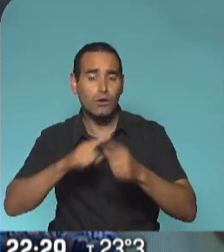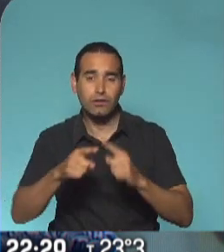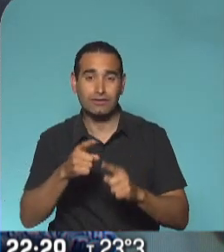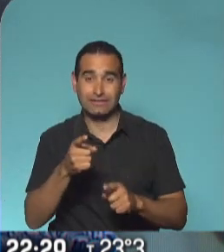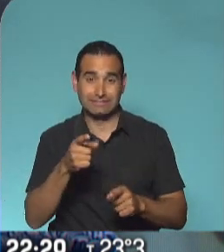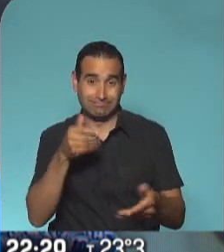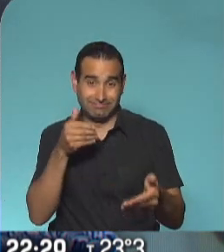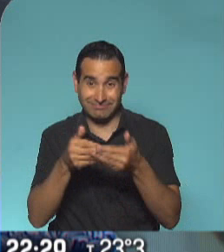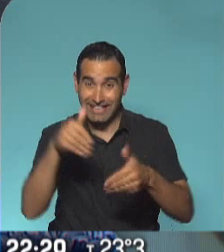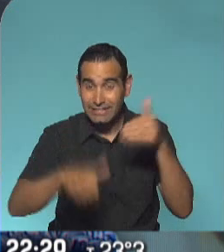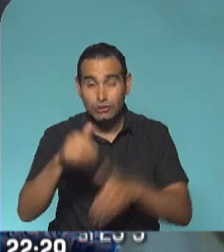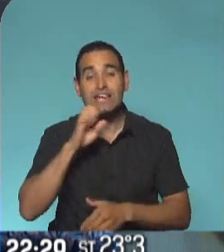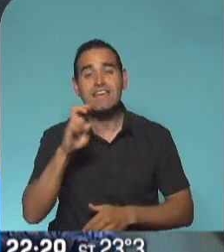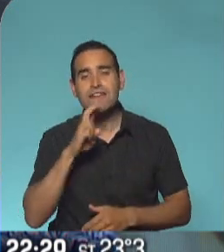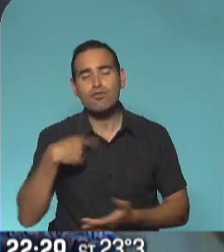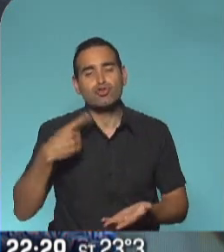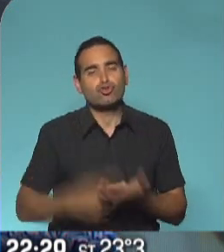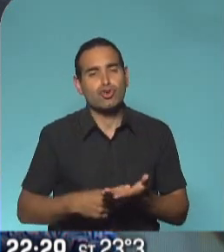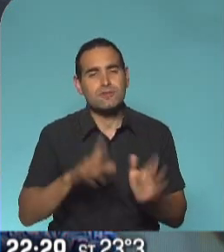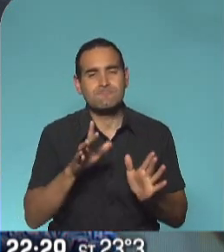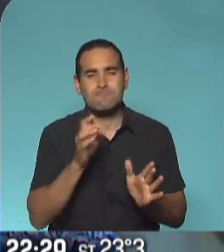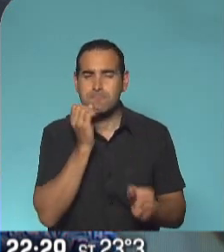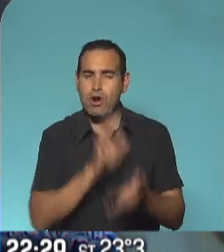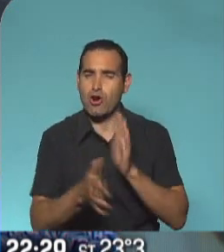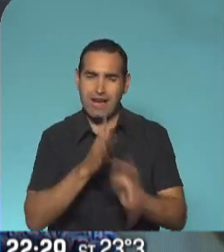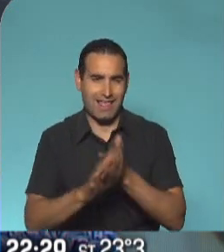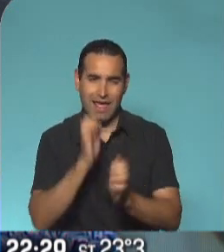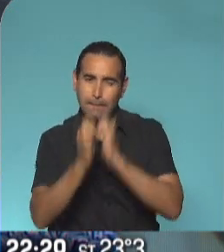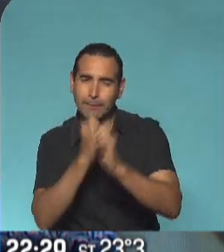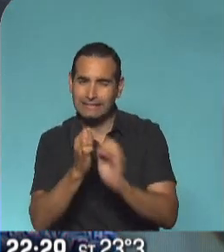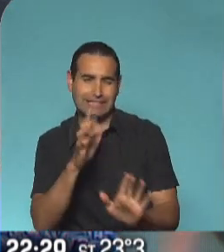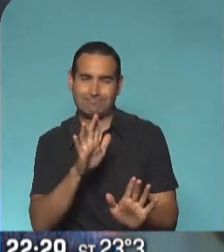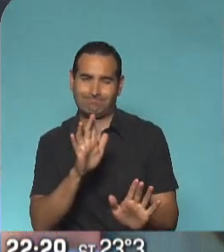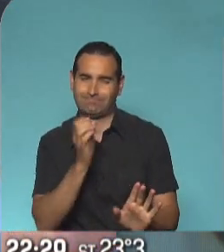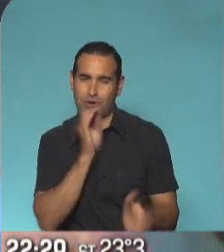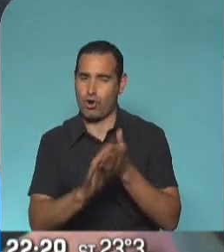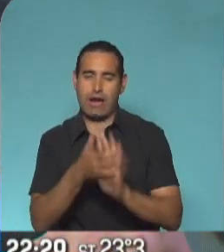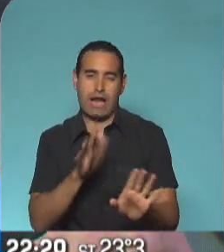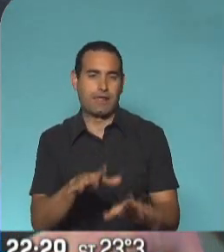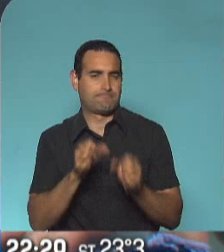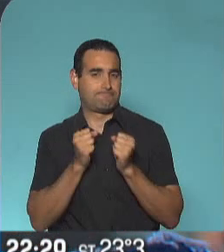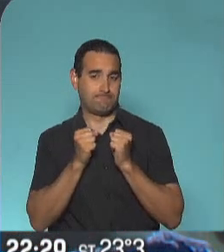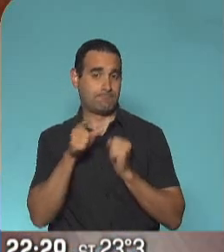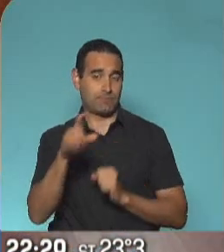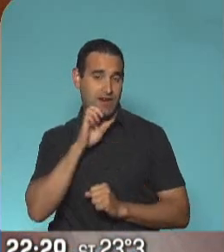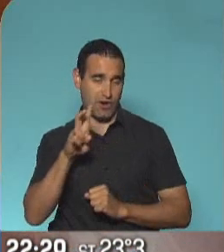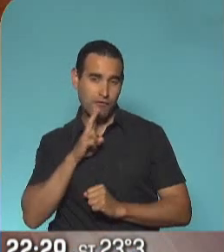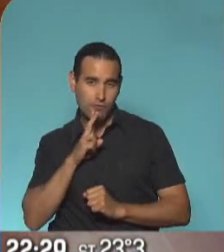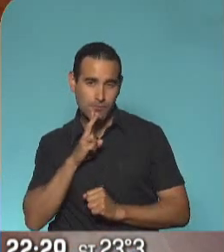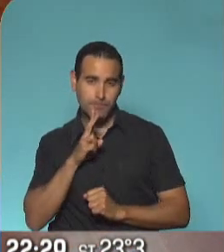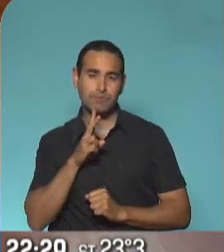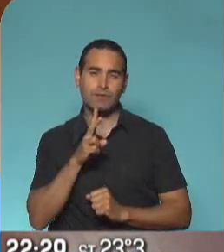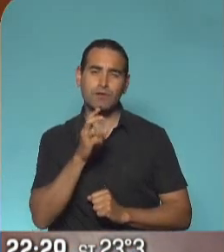elecciones, Evo Morales decide desistir del proyecto para tratar, como fue el planteo del gobierno, de privilegiar el